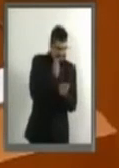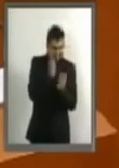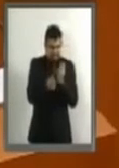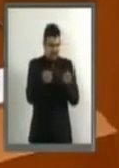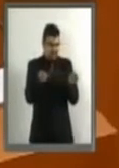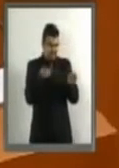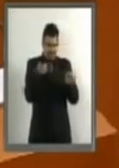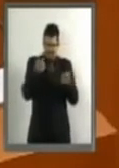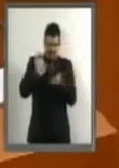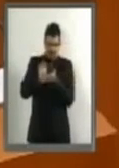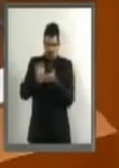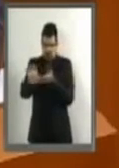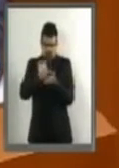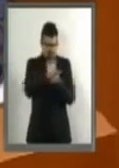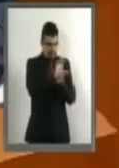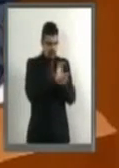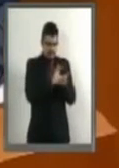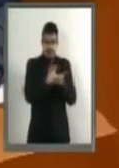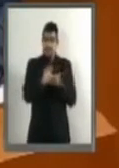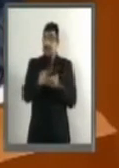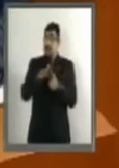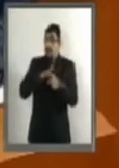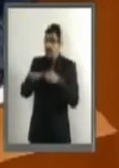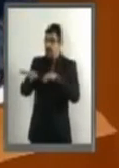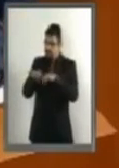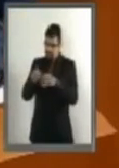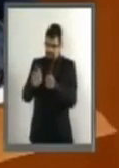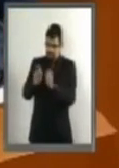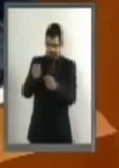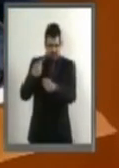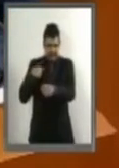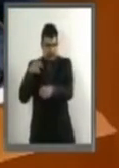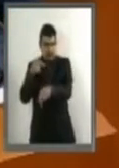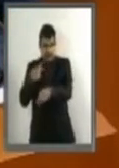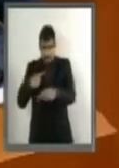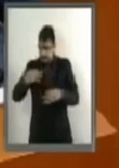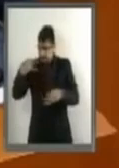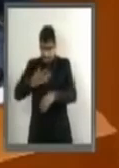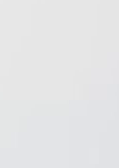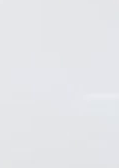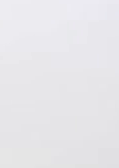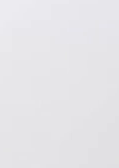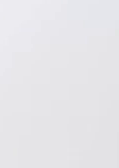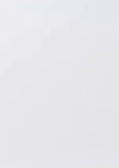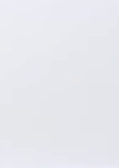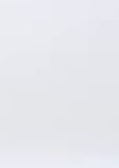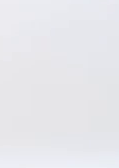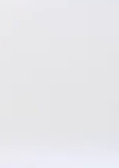recursos y presten servicios a los ciudadanos con mayor honestidad e integridad.